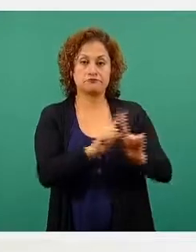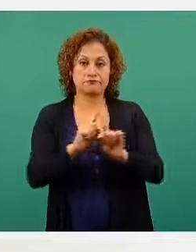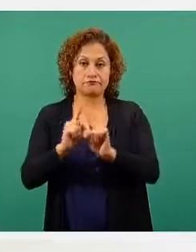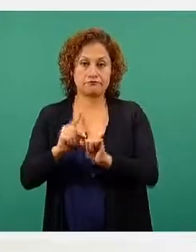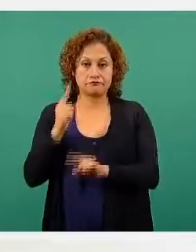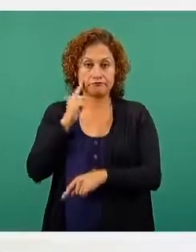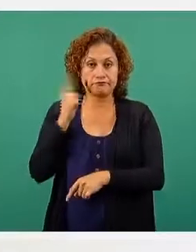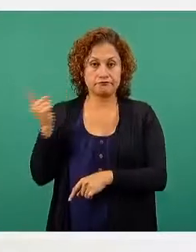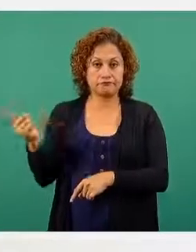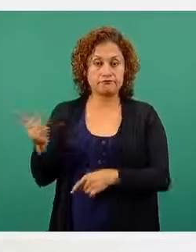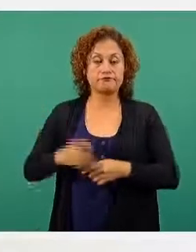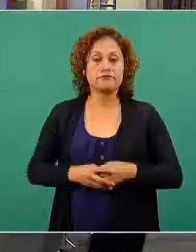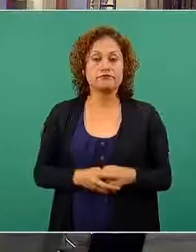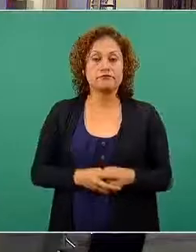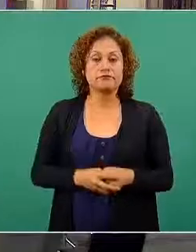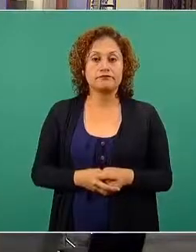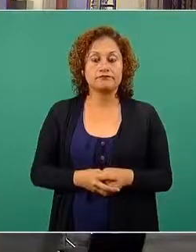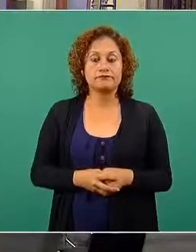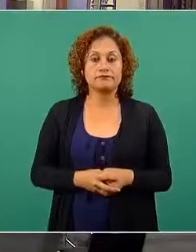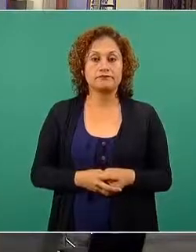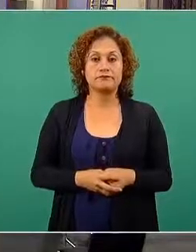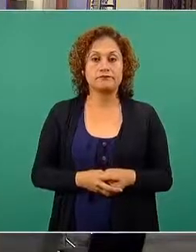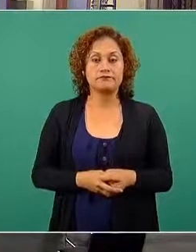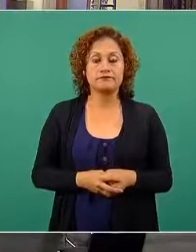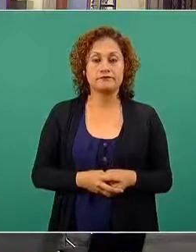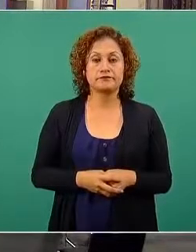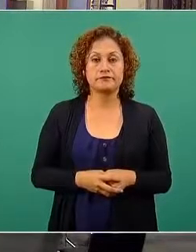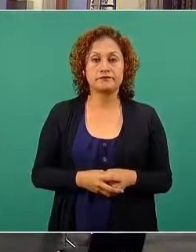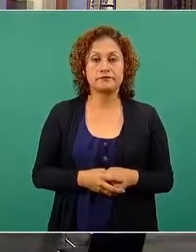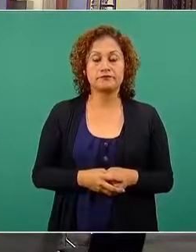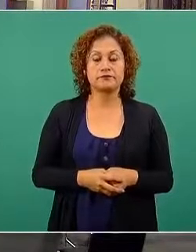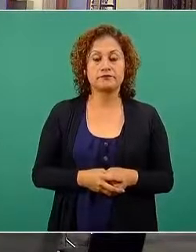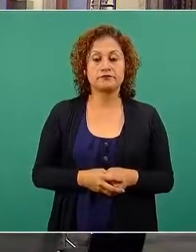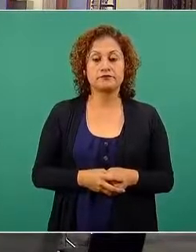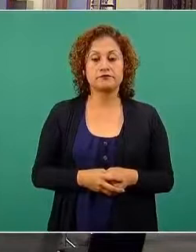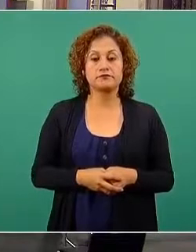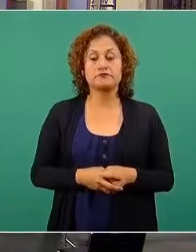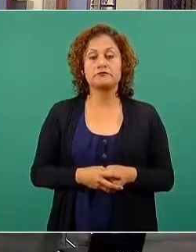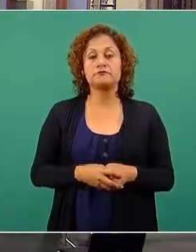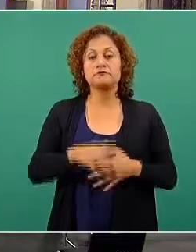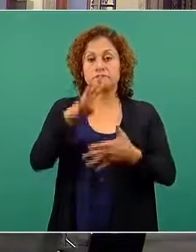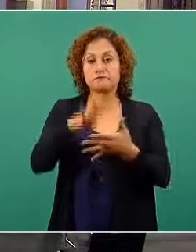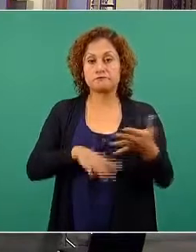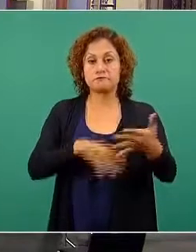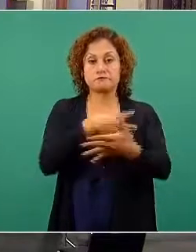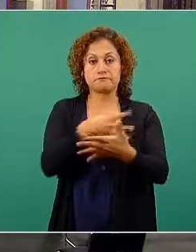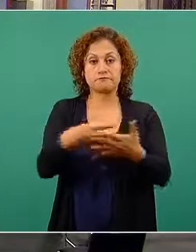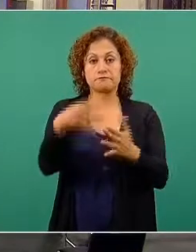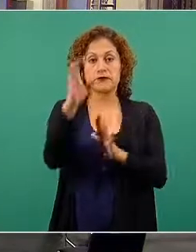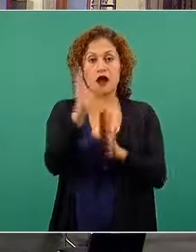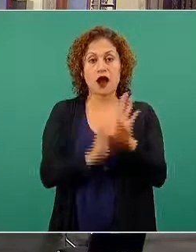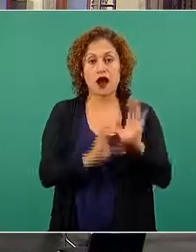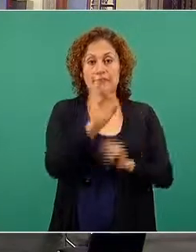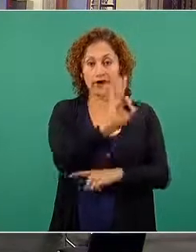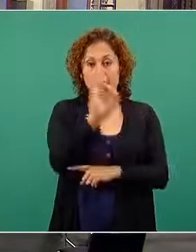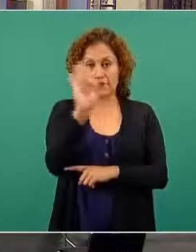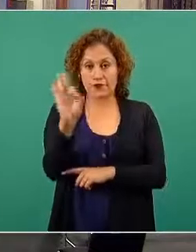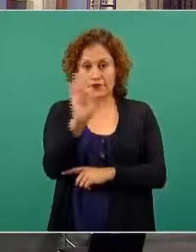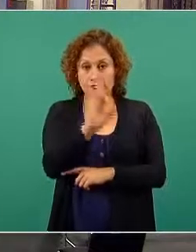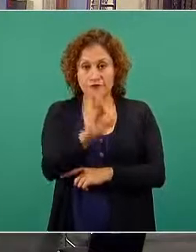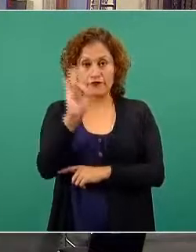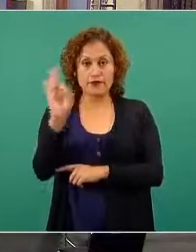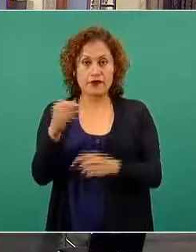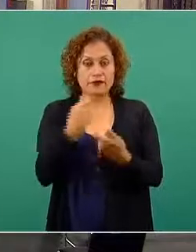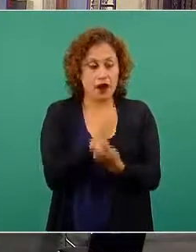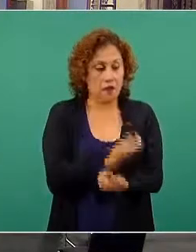cantidades recibidas. La siguiente, por favor. Y aquí el calendario de distribución, hacemos la aclaración,